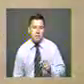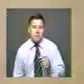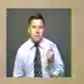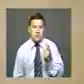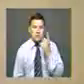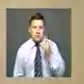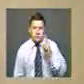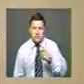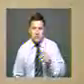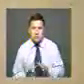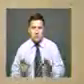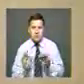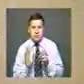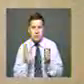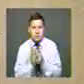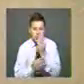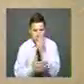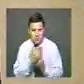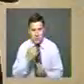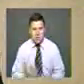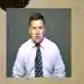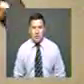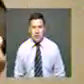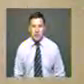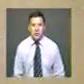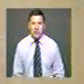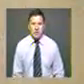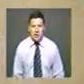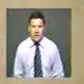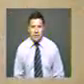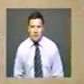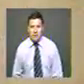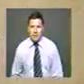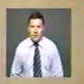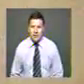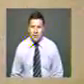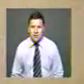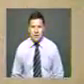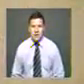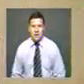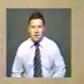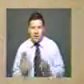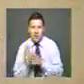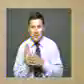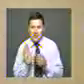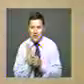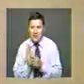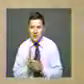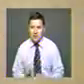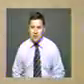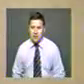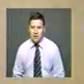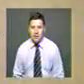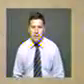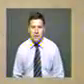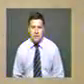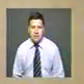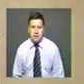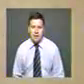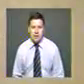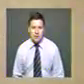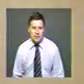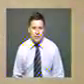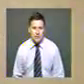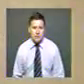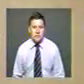de las que se intentarían parecer terminan perjudicando a la comunidad LGTB. Esa no es la idea. La